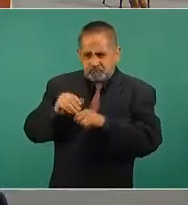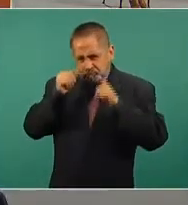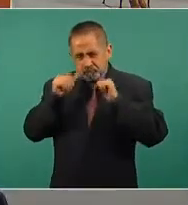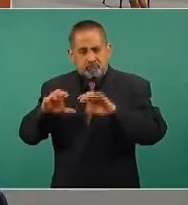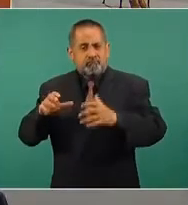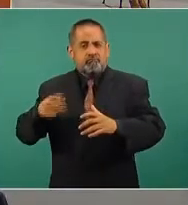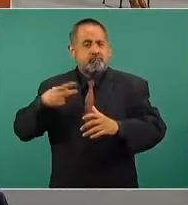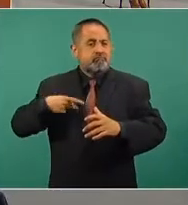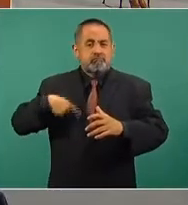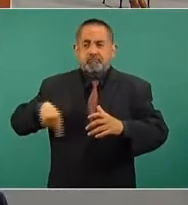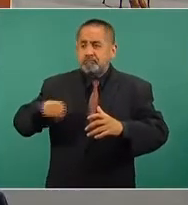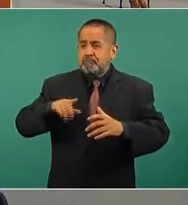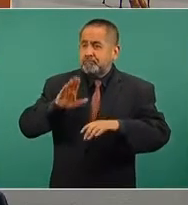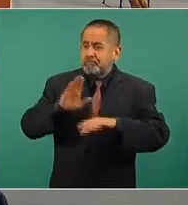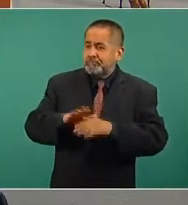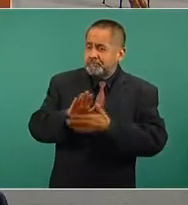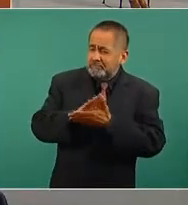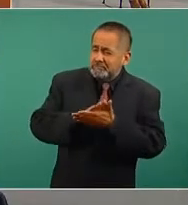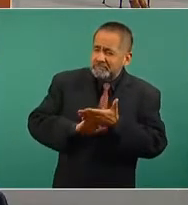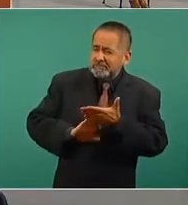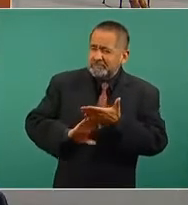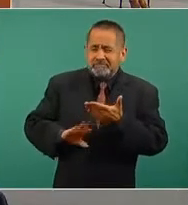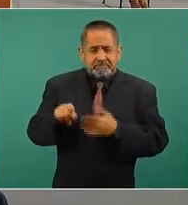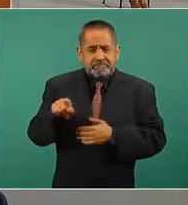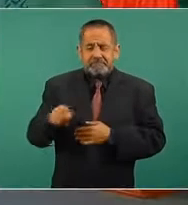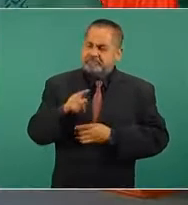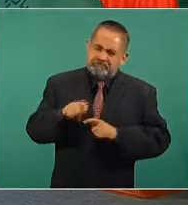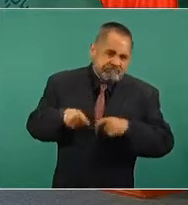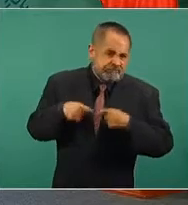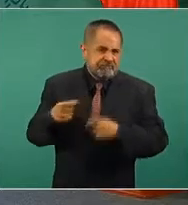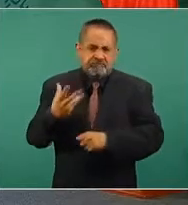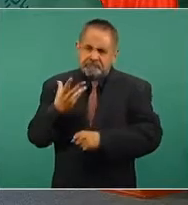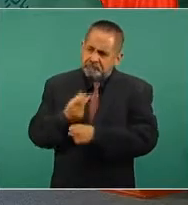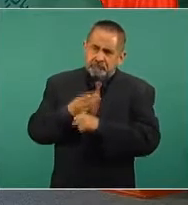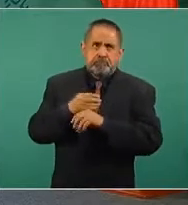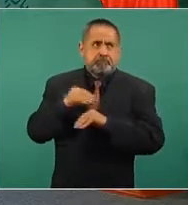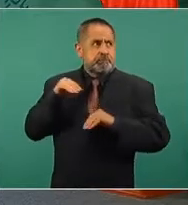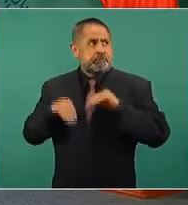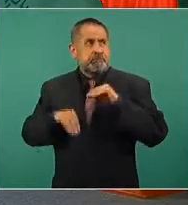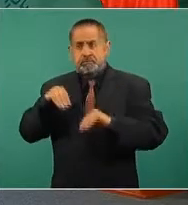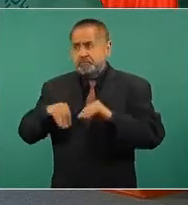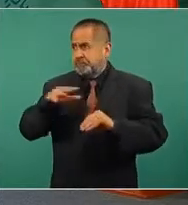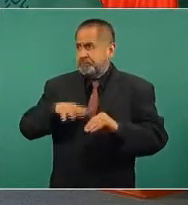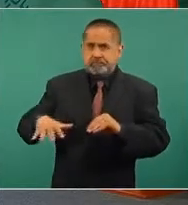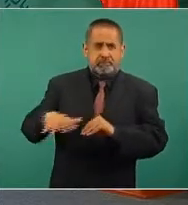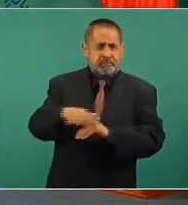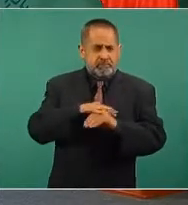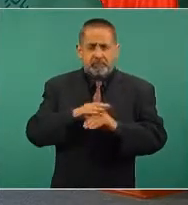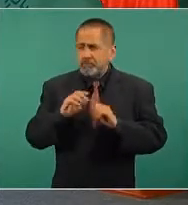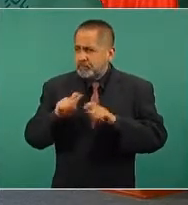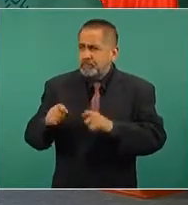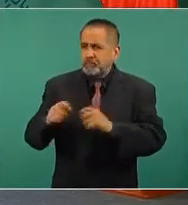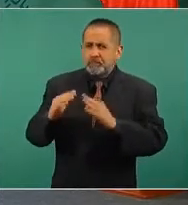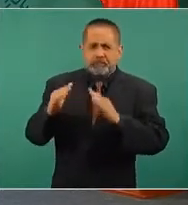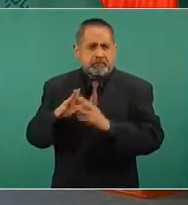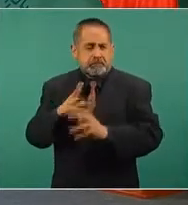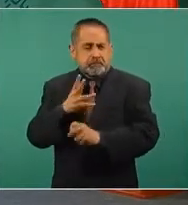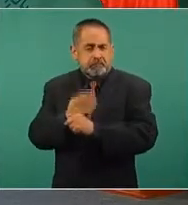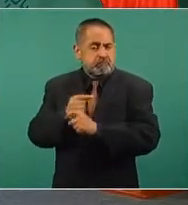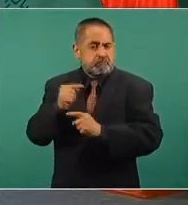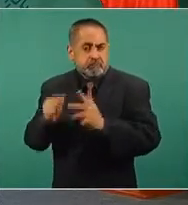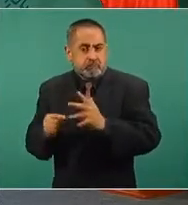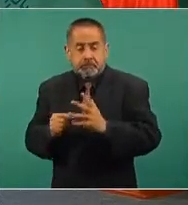a la población de mayor rezago, las comunidades de mayor rezago, con estos equipamientos, con esta infraestructura básica, con estas acciones de vivienda, y mencionar